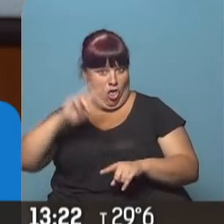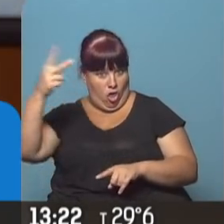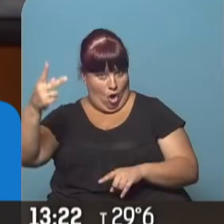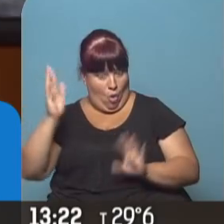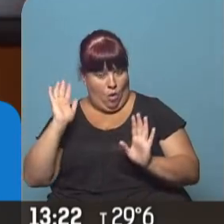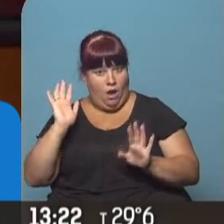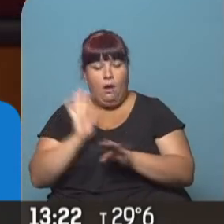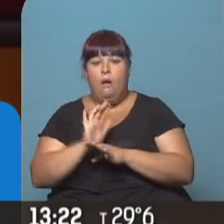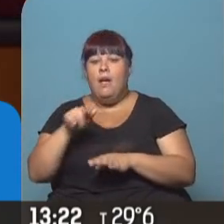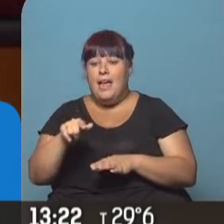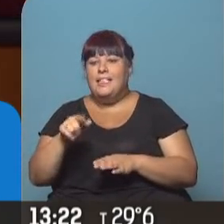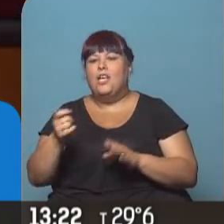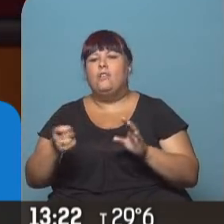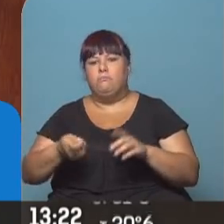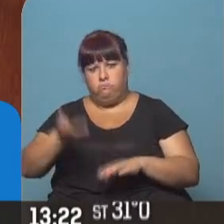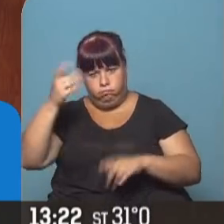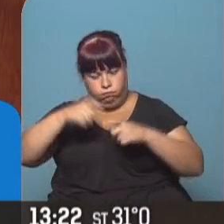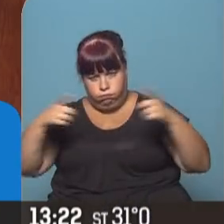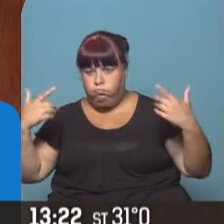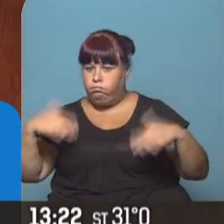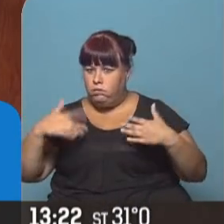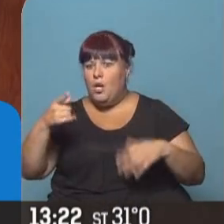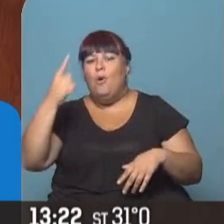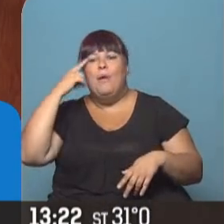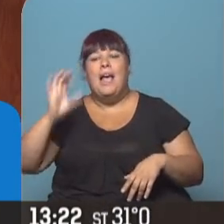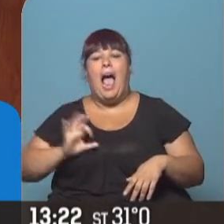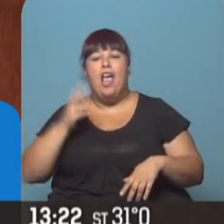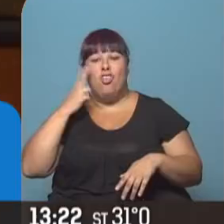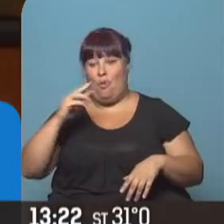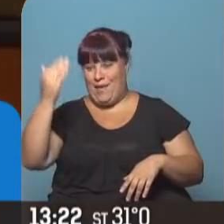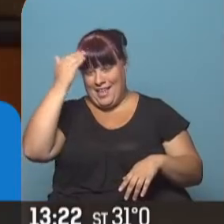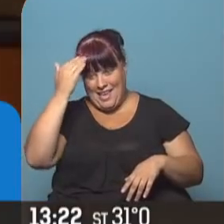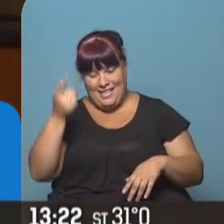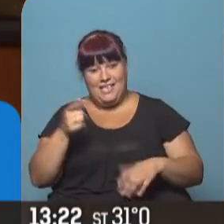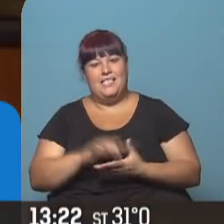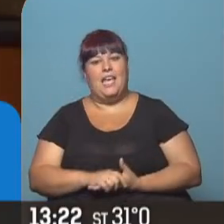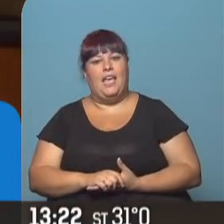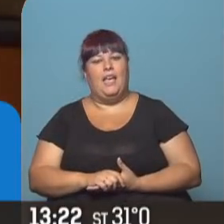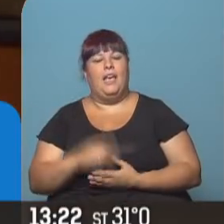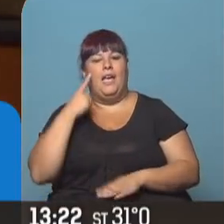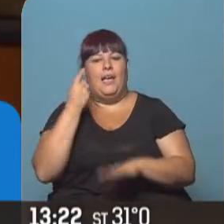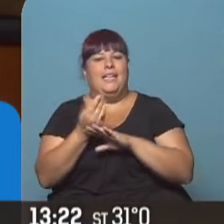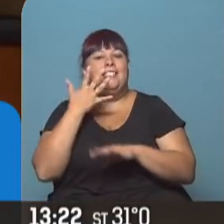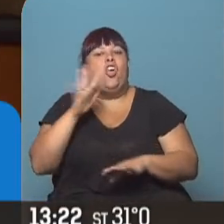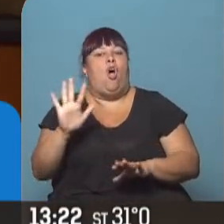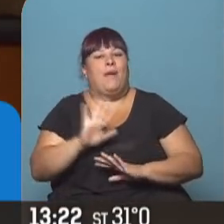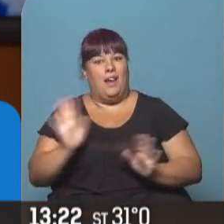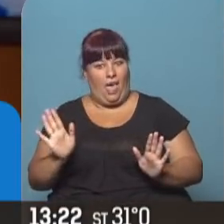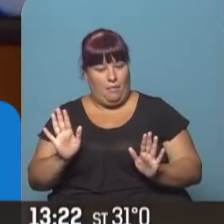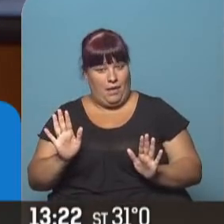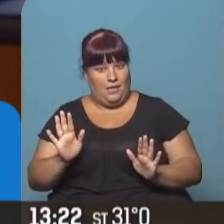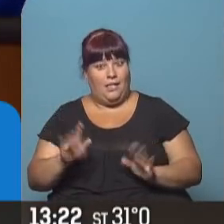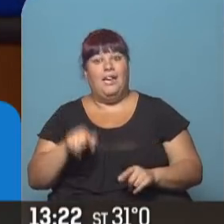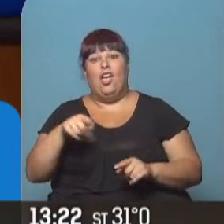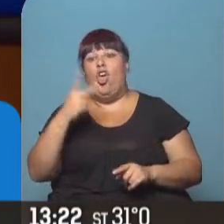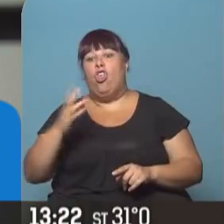es un incremento realmente llamativo. Piensen que en el año 2015 se radicaron 5.000 y pasamos en